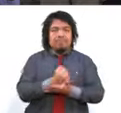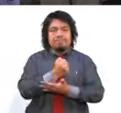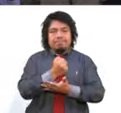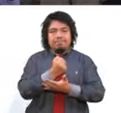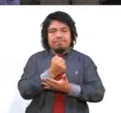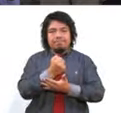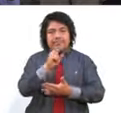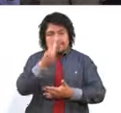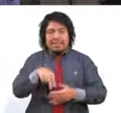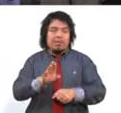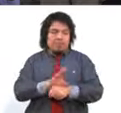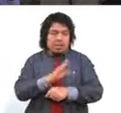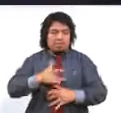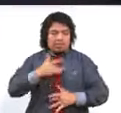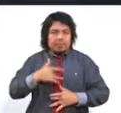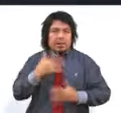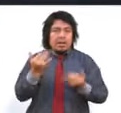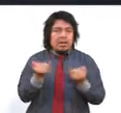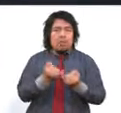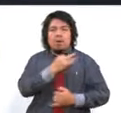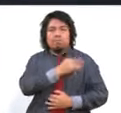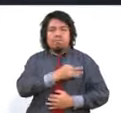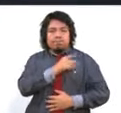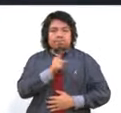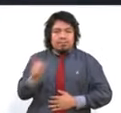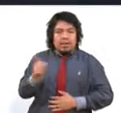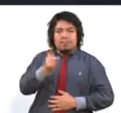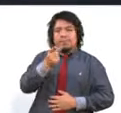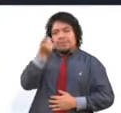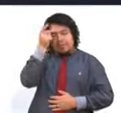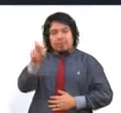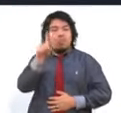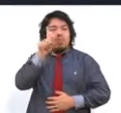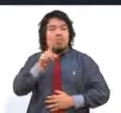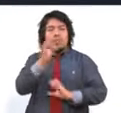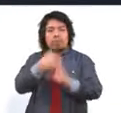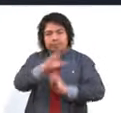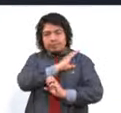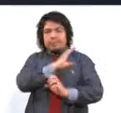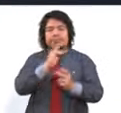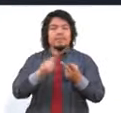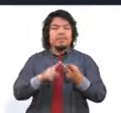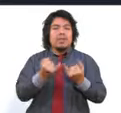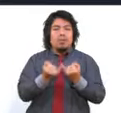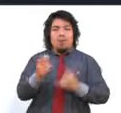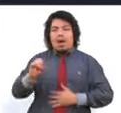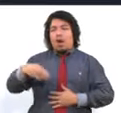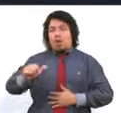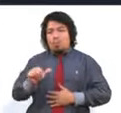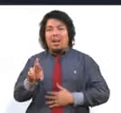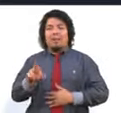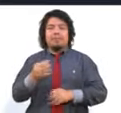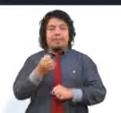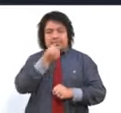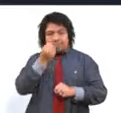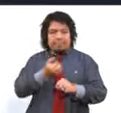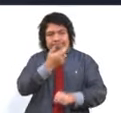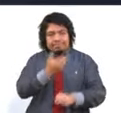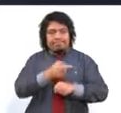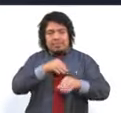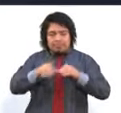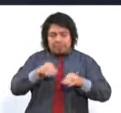Y felicito a la jefa de gobierno y, por supuesto, al secretario de Seguridad Ciudadana por su